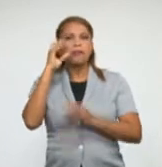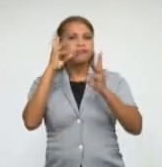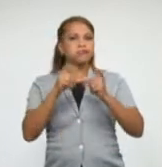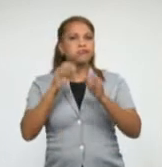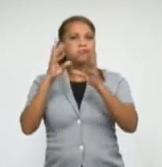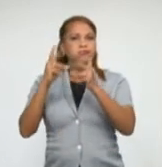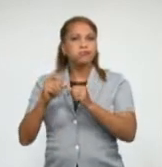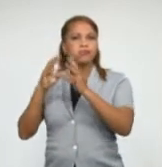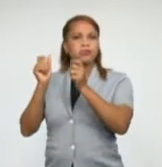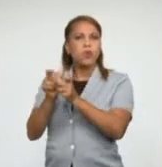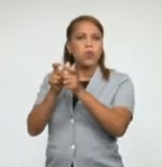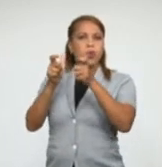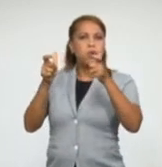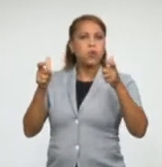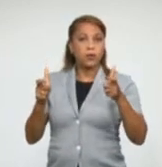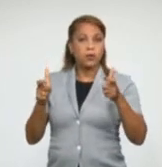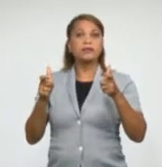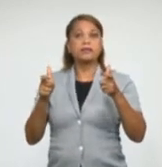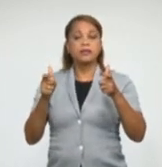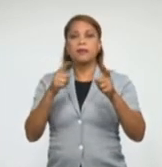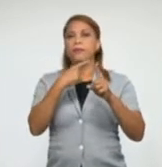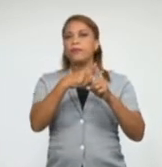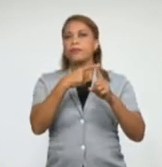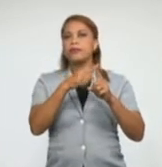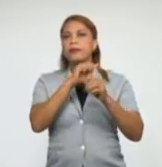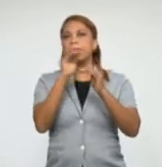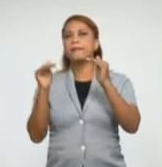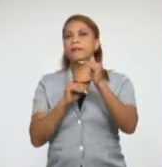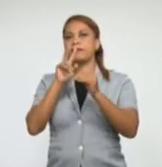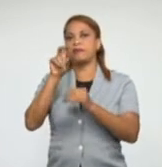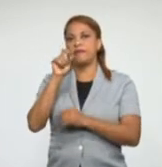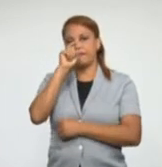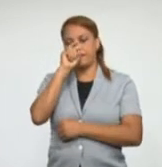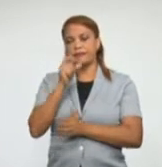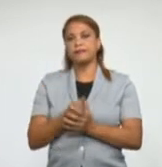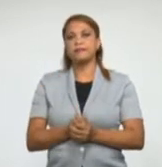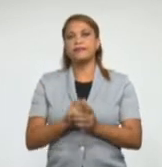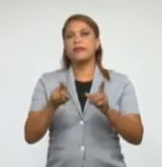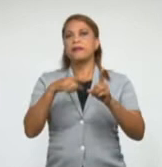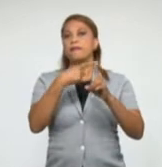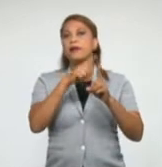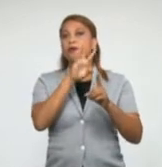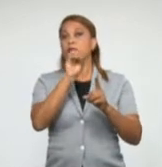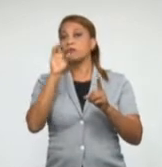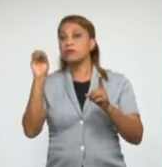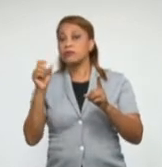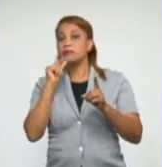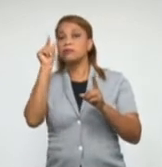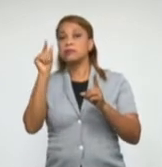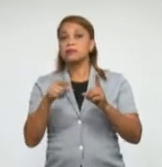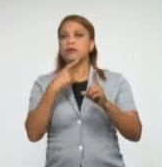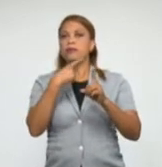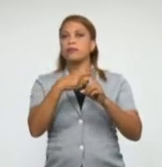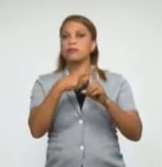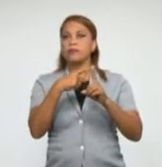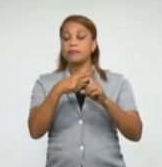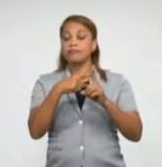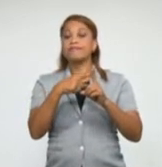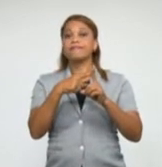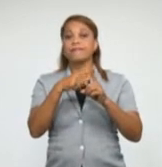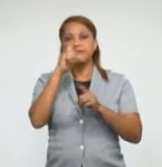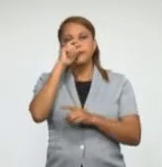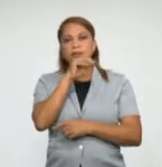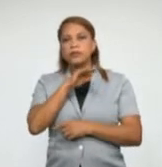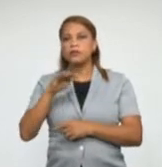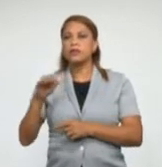más elevada de casos positivos en menores de 20 años. Más de 400 casos hoy confirmados en edades pediátricas.